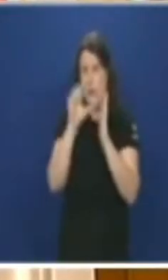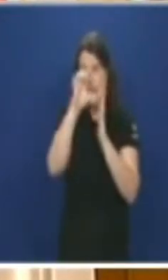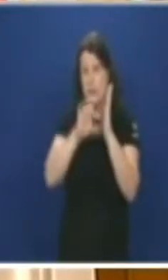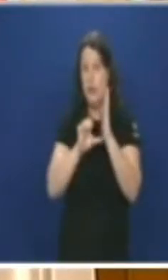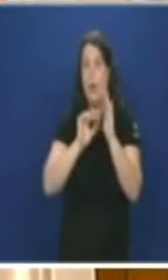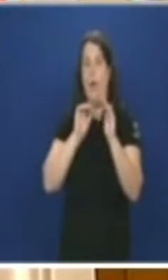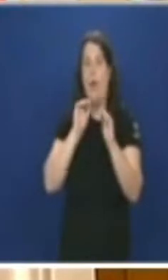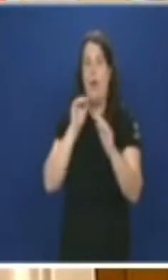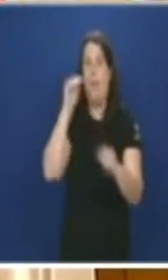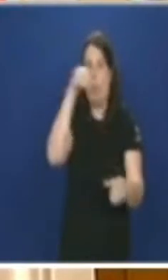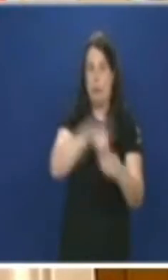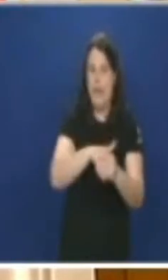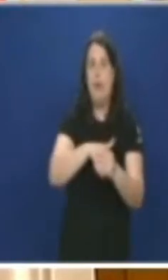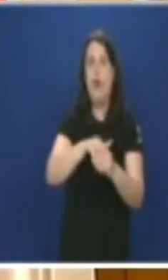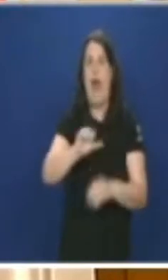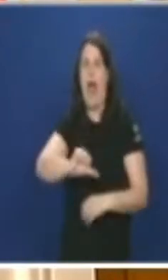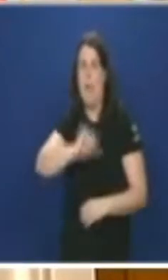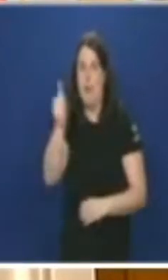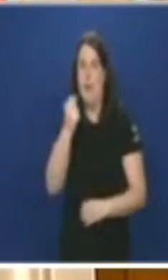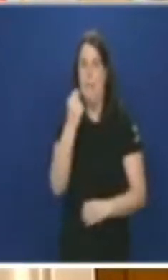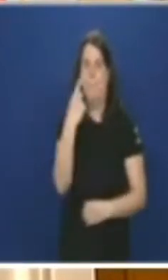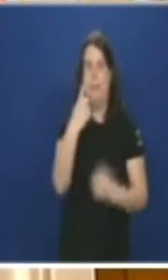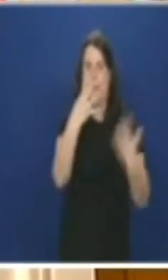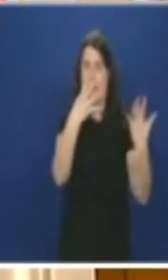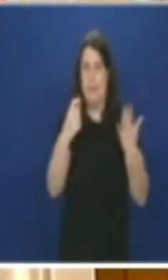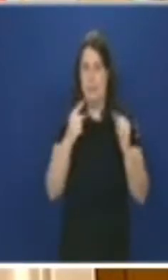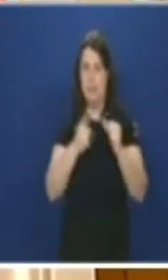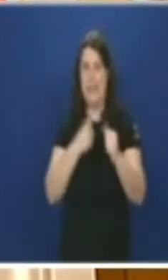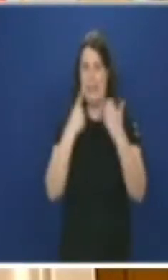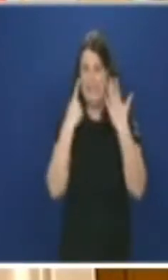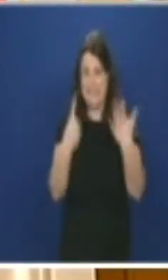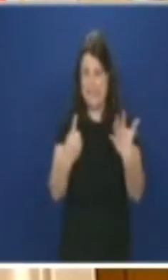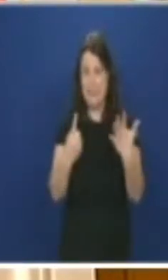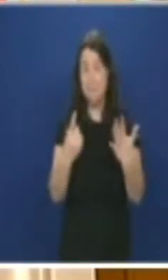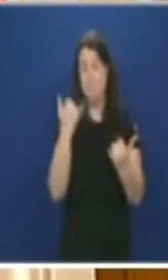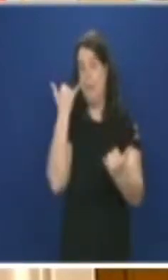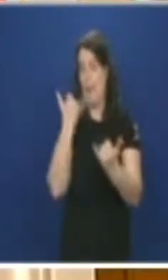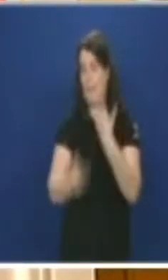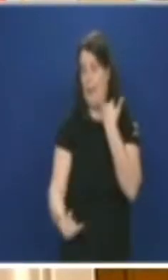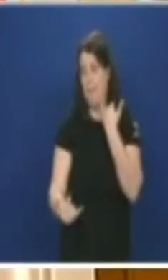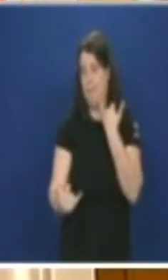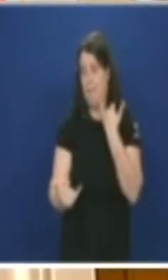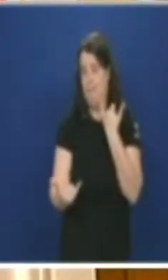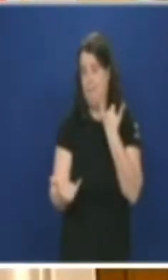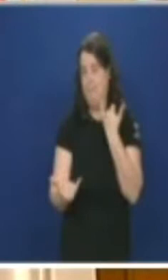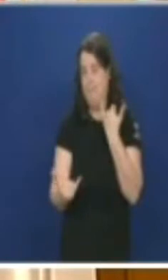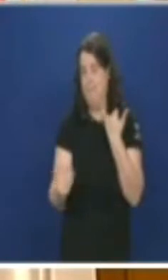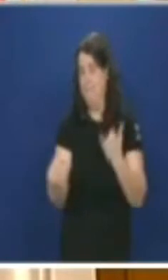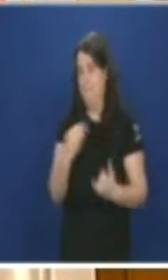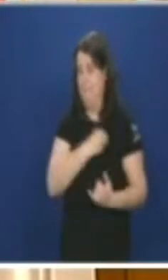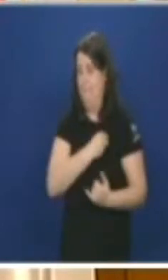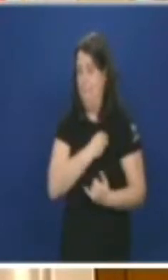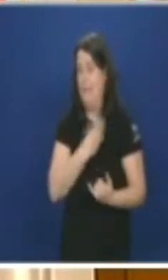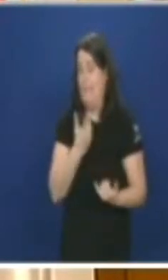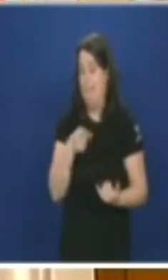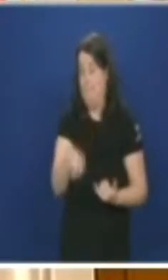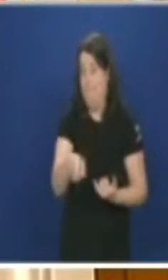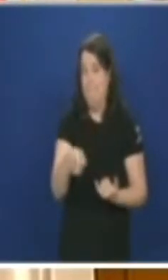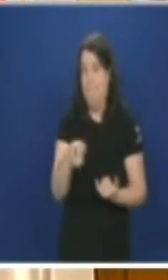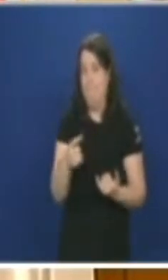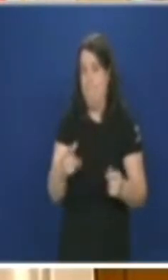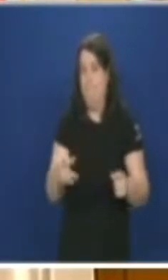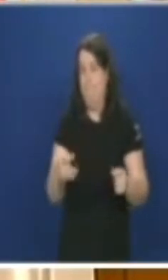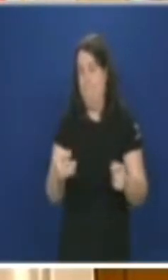en 1936, que infelizmente non se pudo aplicar no seu debido tempo.